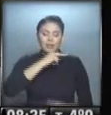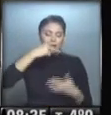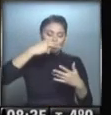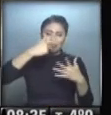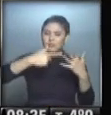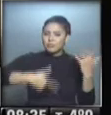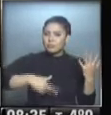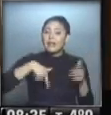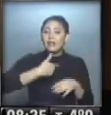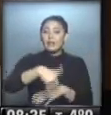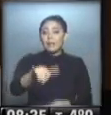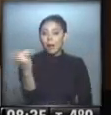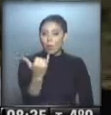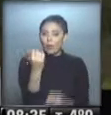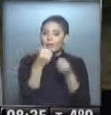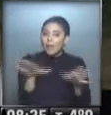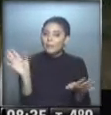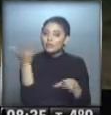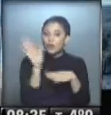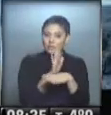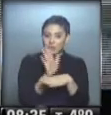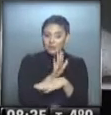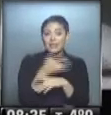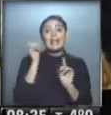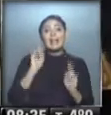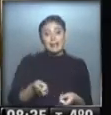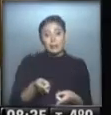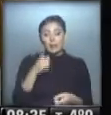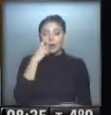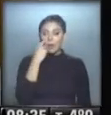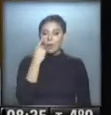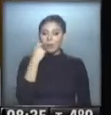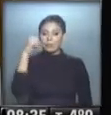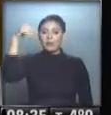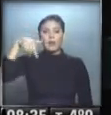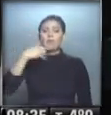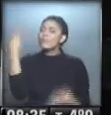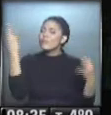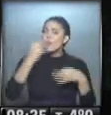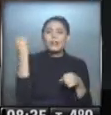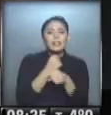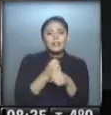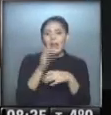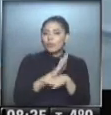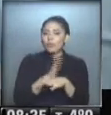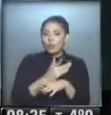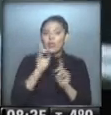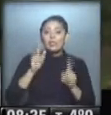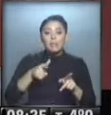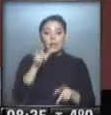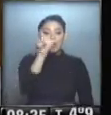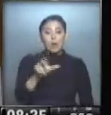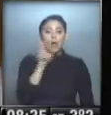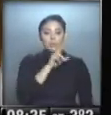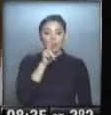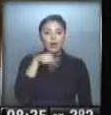Pauls, que el estreno va a ser este jueves y que además está Alex Brendemühl como Mengele, muy buen trabajo y sobre todo destaca una chica